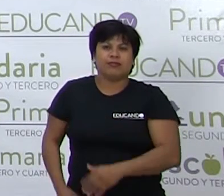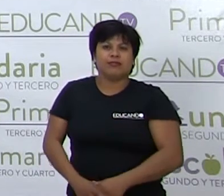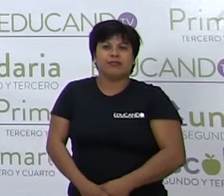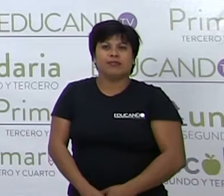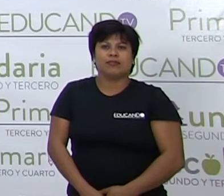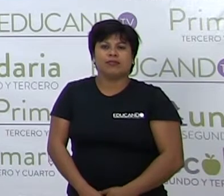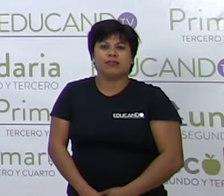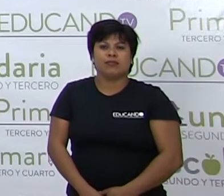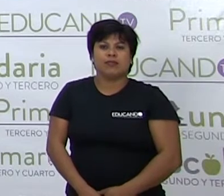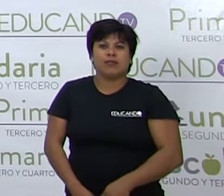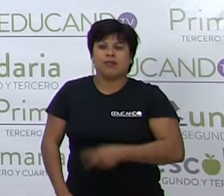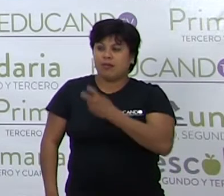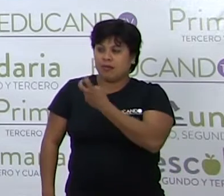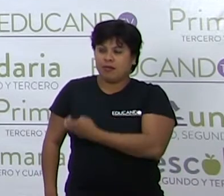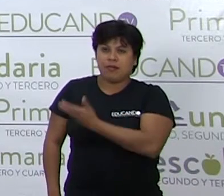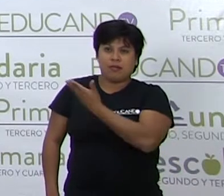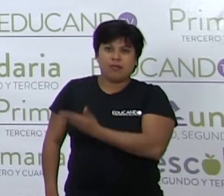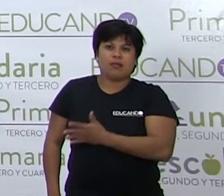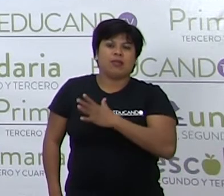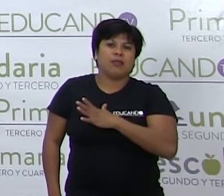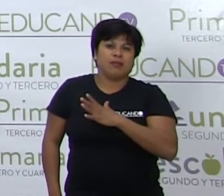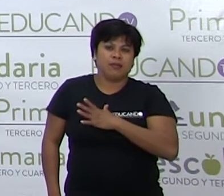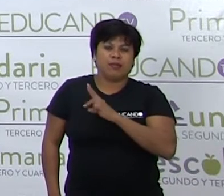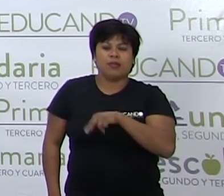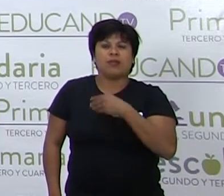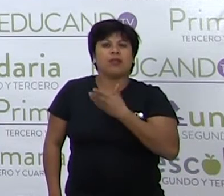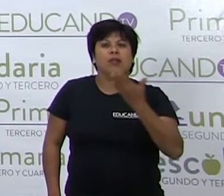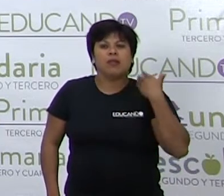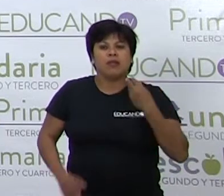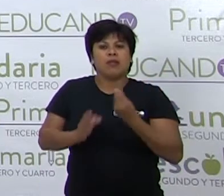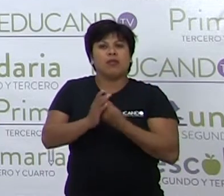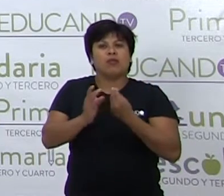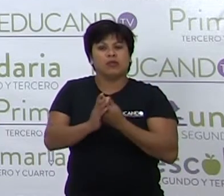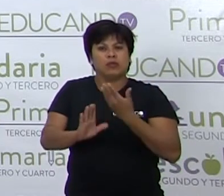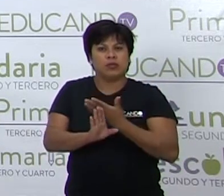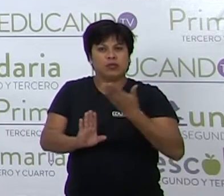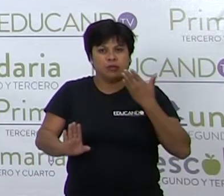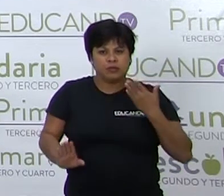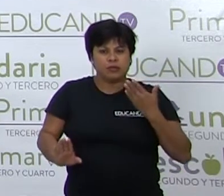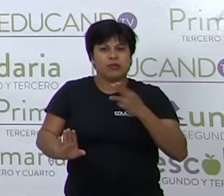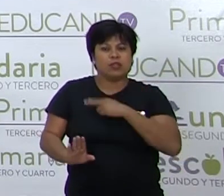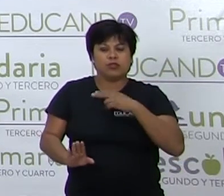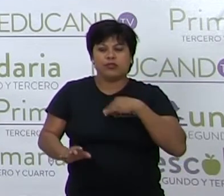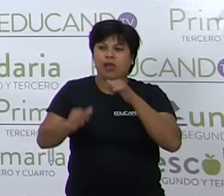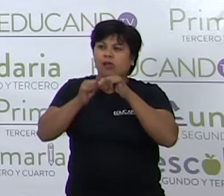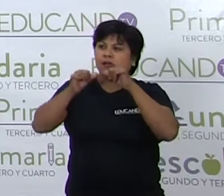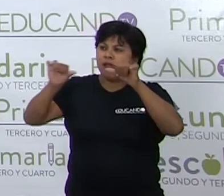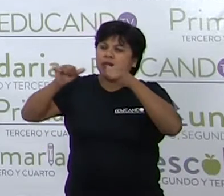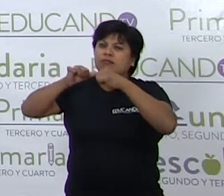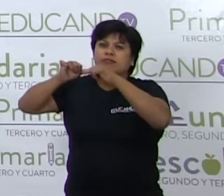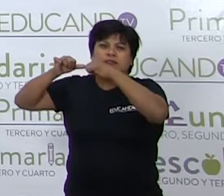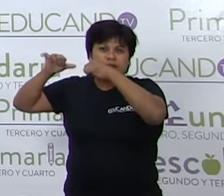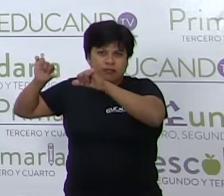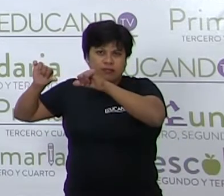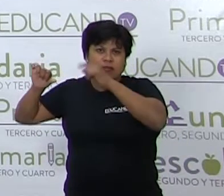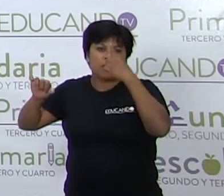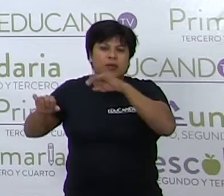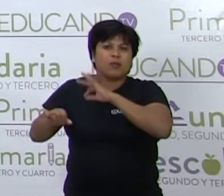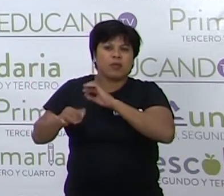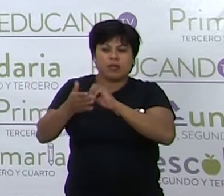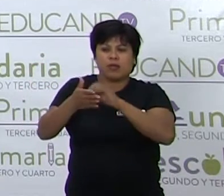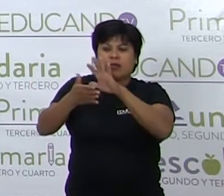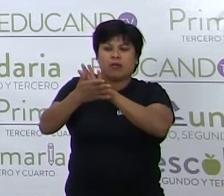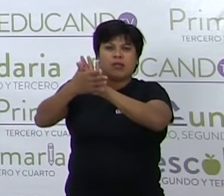aquí está un triángulo que estuvimos manejando en la sesión anterior vamos a ponerle otros diurex para que se sujete